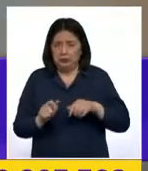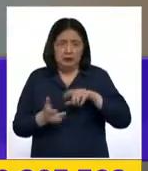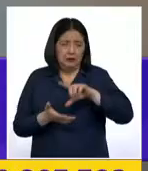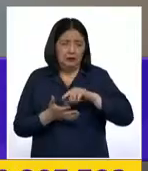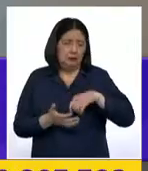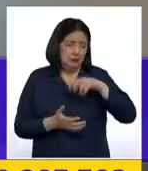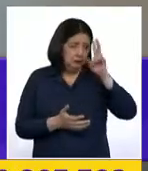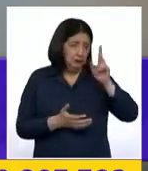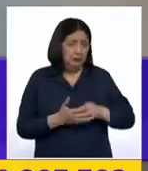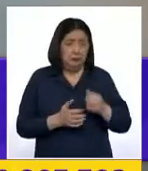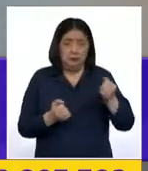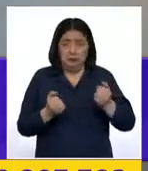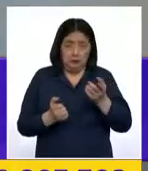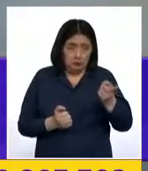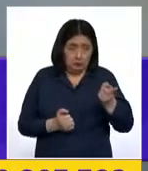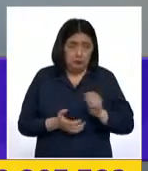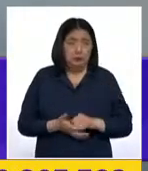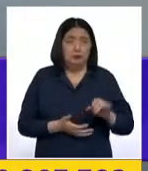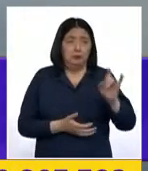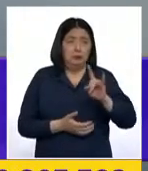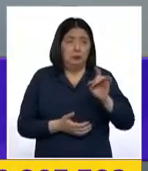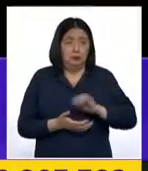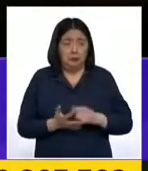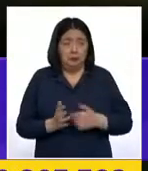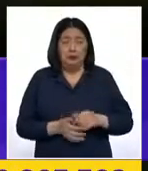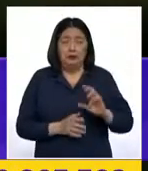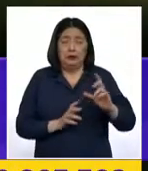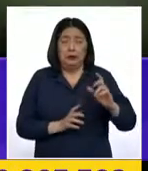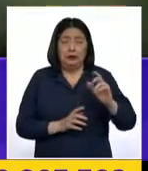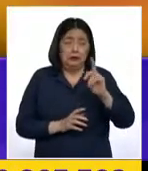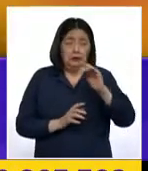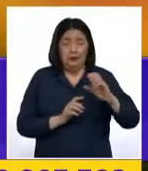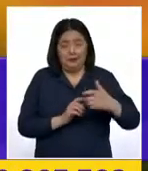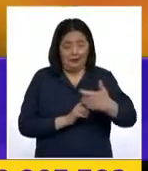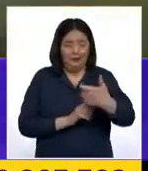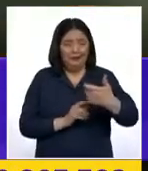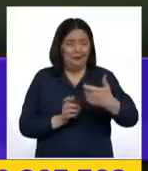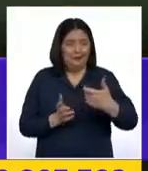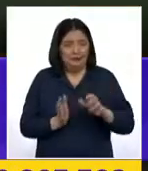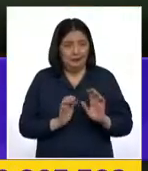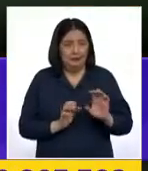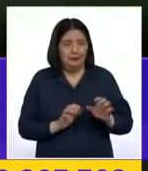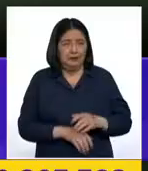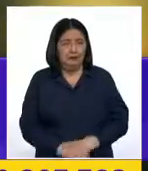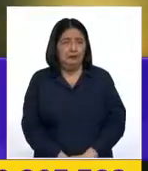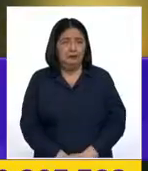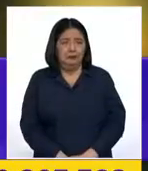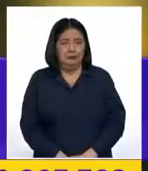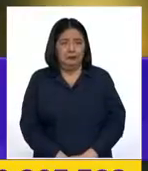en donde conductores incluso usan hasta el TikTok para registrar sus infracciones.